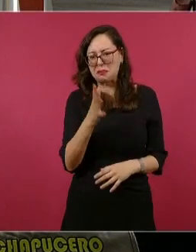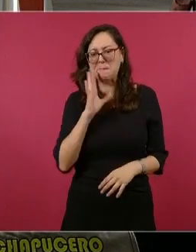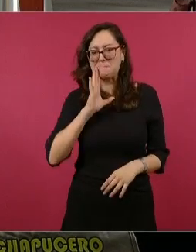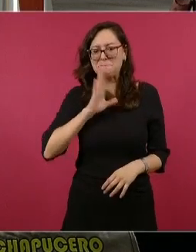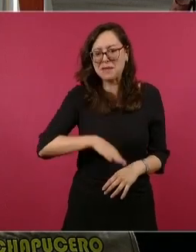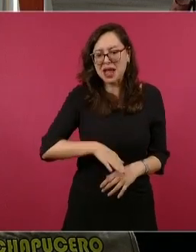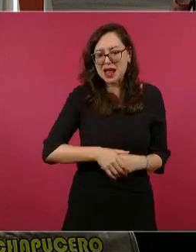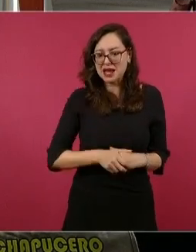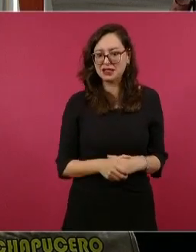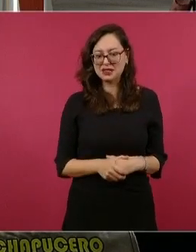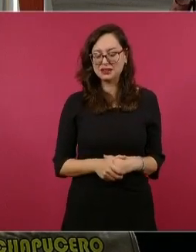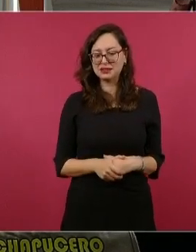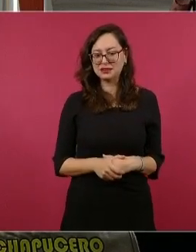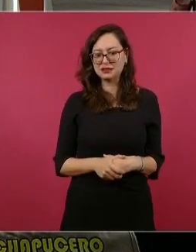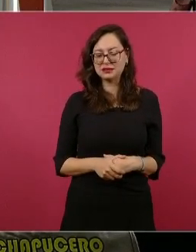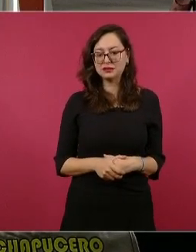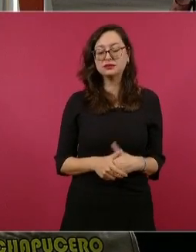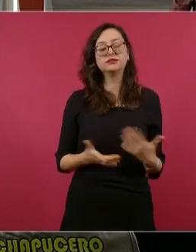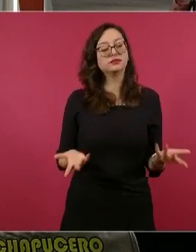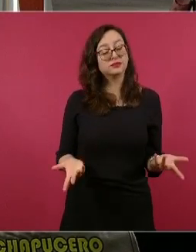vamos a tener